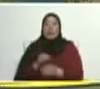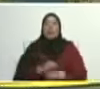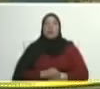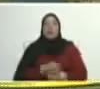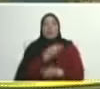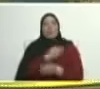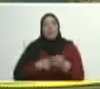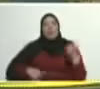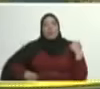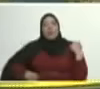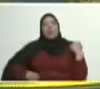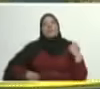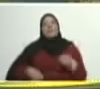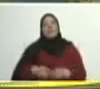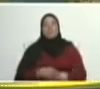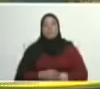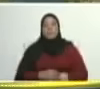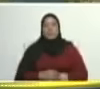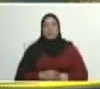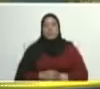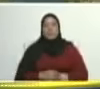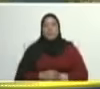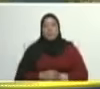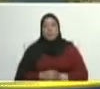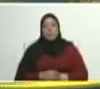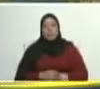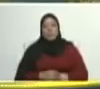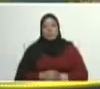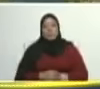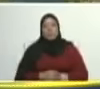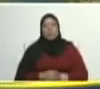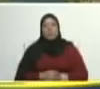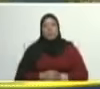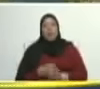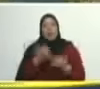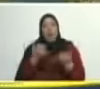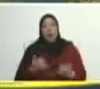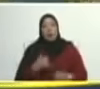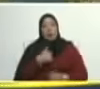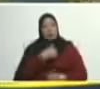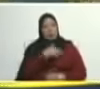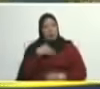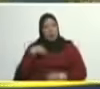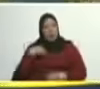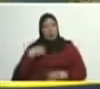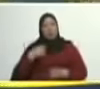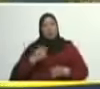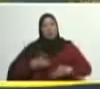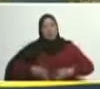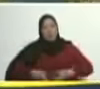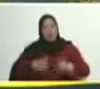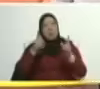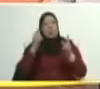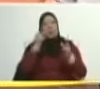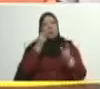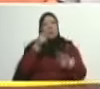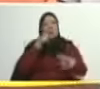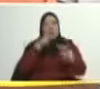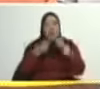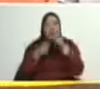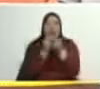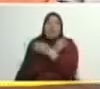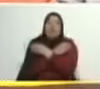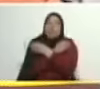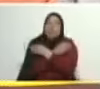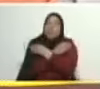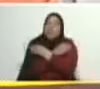Muchas gracias, señor presidente. Let me recognize the Permítame presidents and prime ministers hacer un reconocimiento a